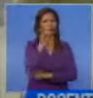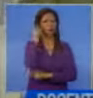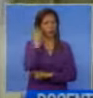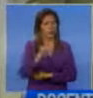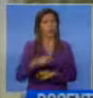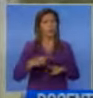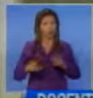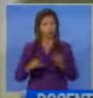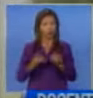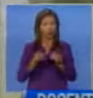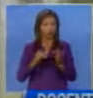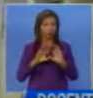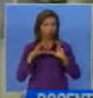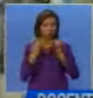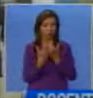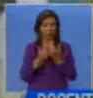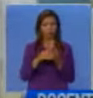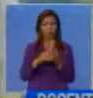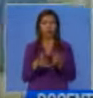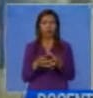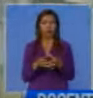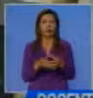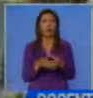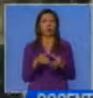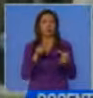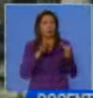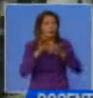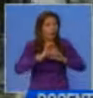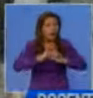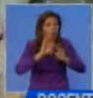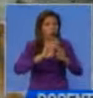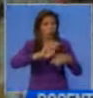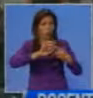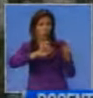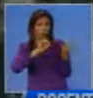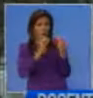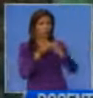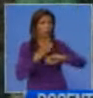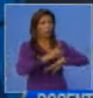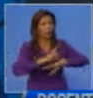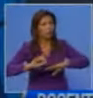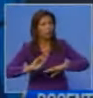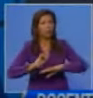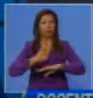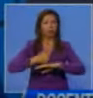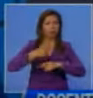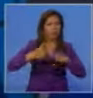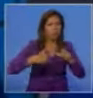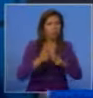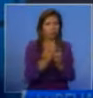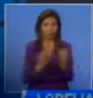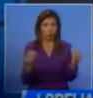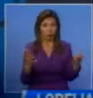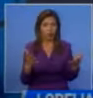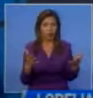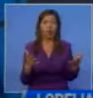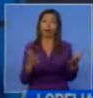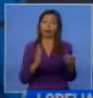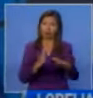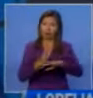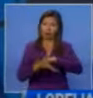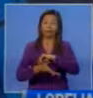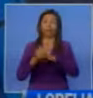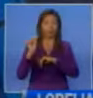debe quedarle claro a todos. Las cosas cambiaron y directivo que no acate o que no solucione, obviamente tendrán que acogerse a las consecuencias